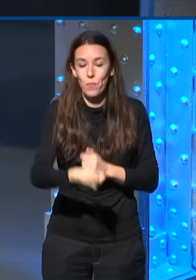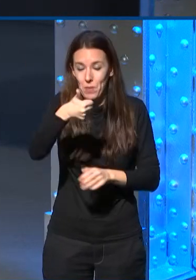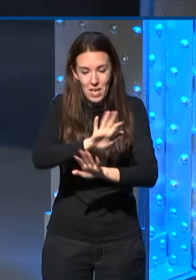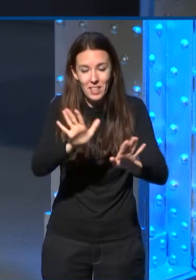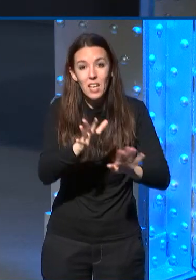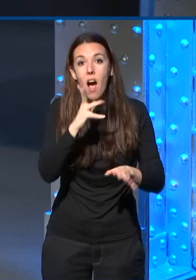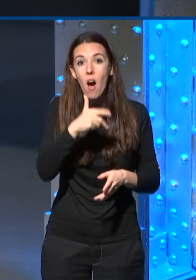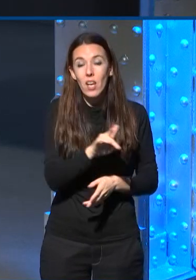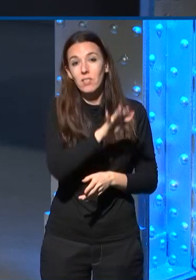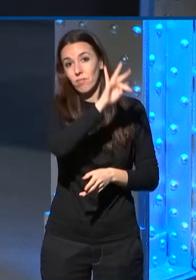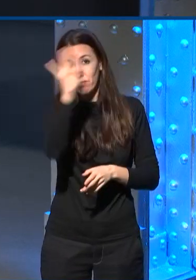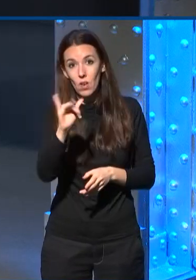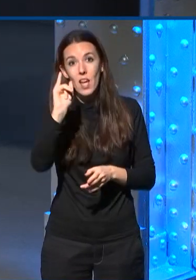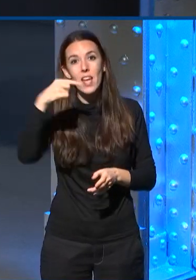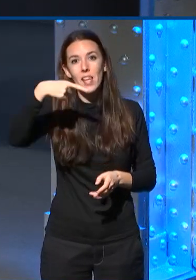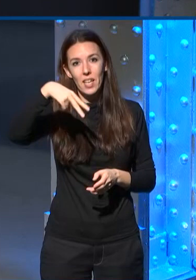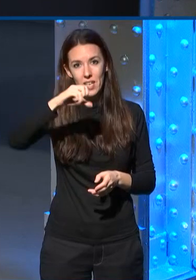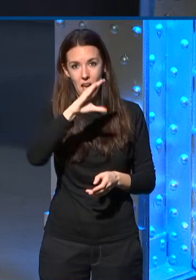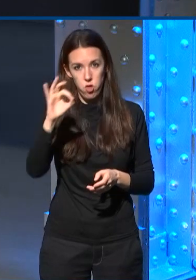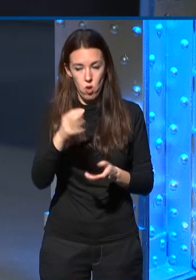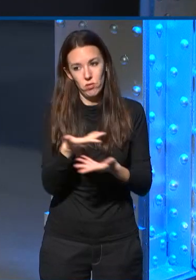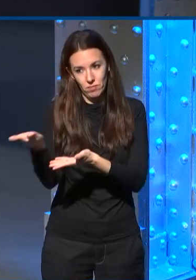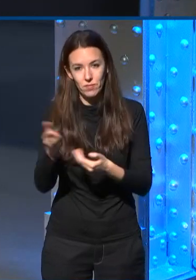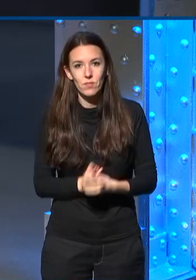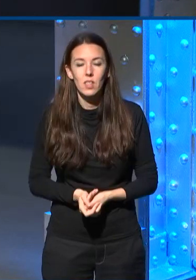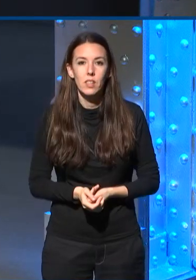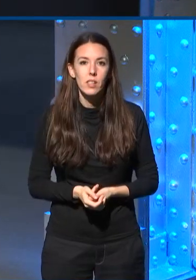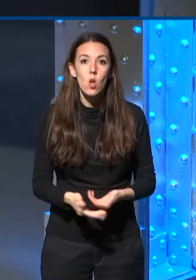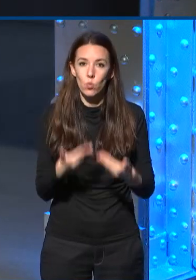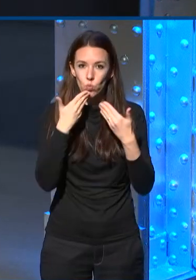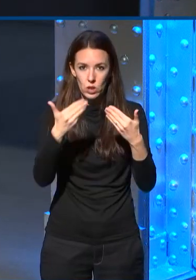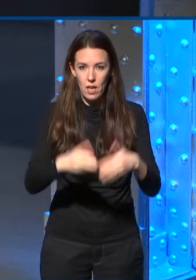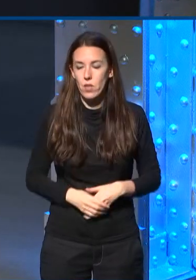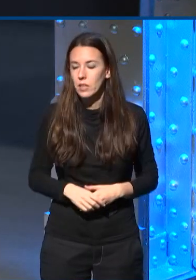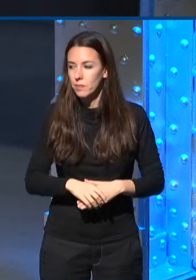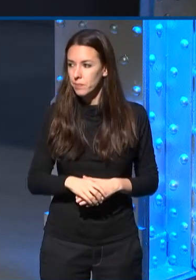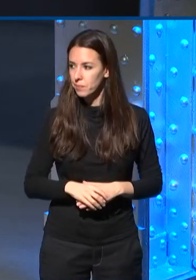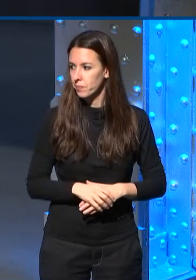a Ignacio, todo tuyo. Muchas gracias.